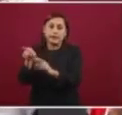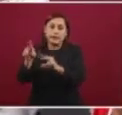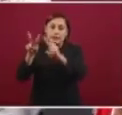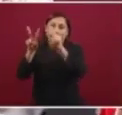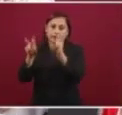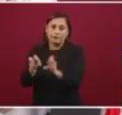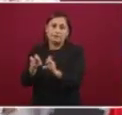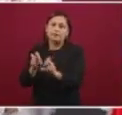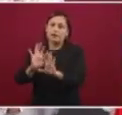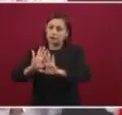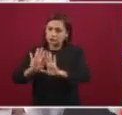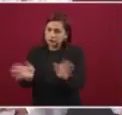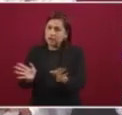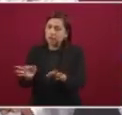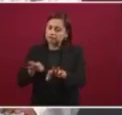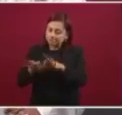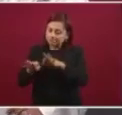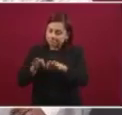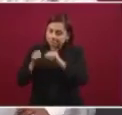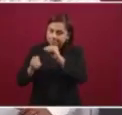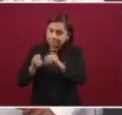trabajando, ordenando, porque